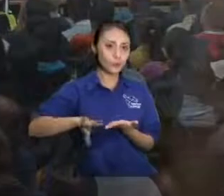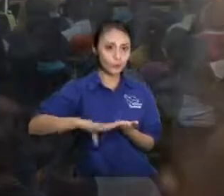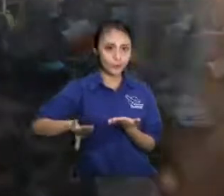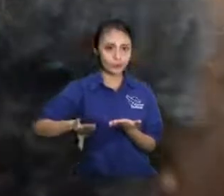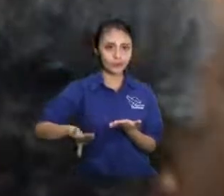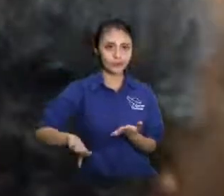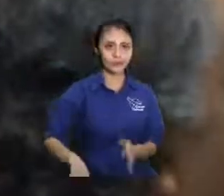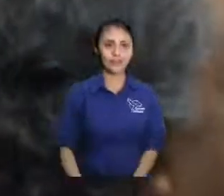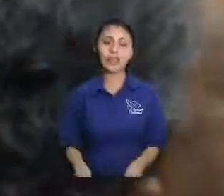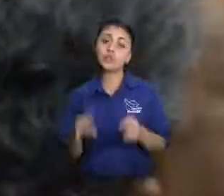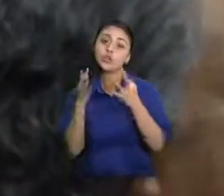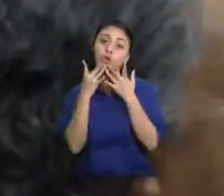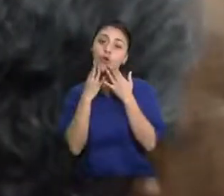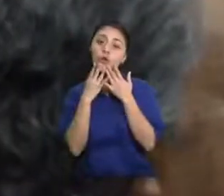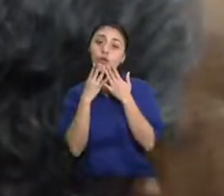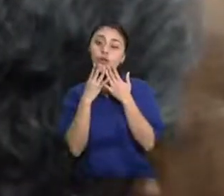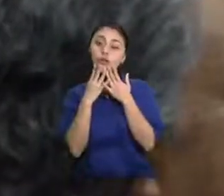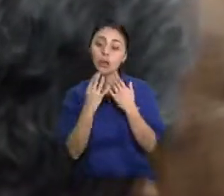verde.